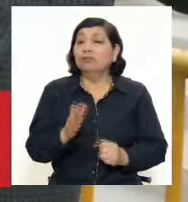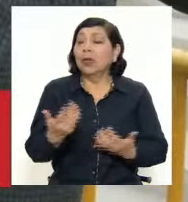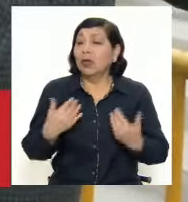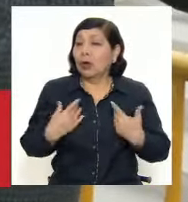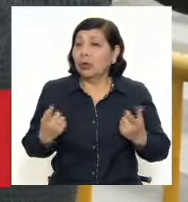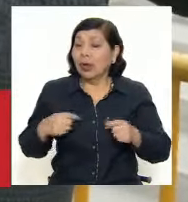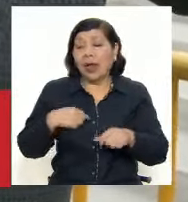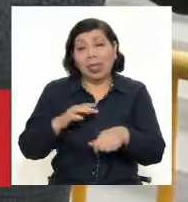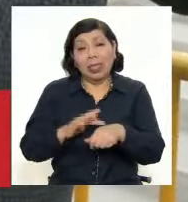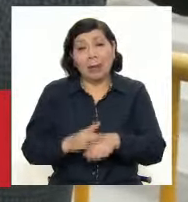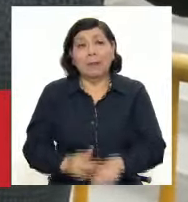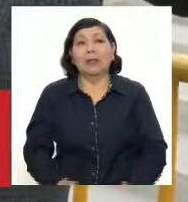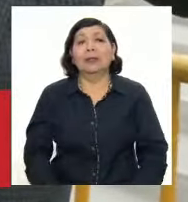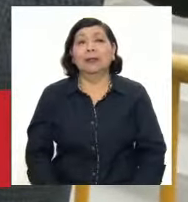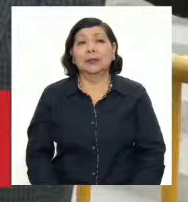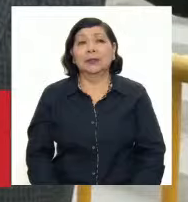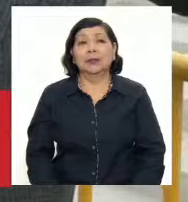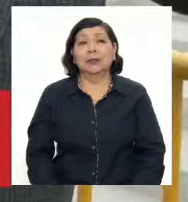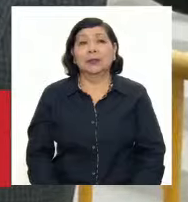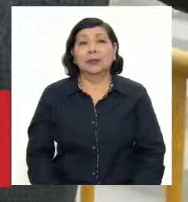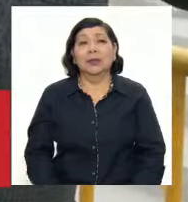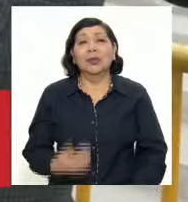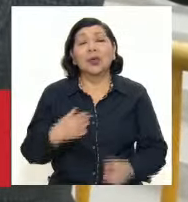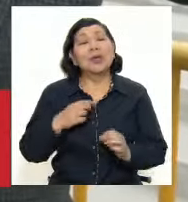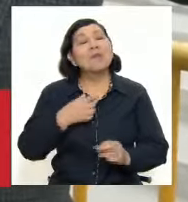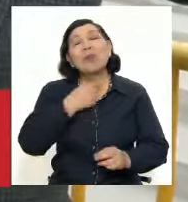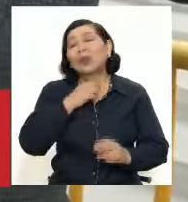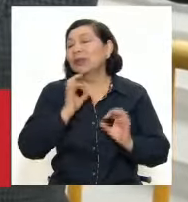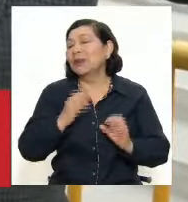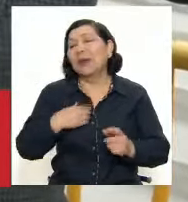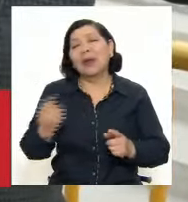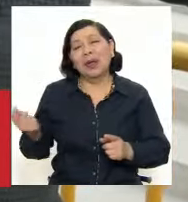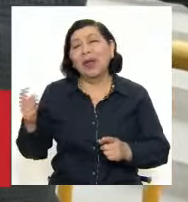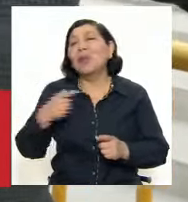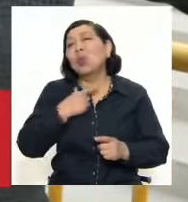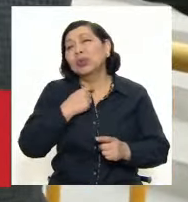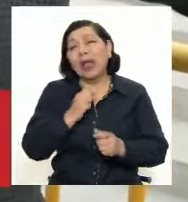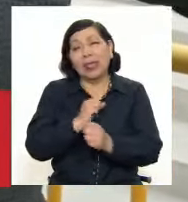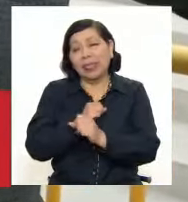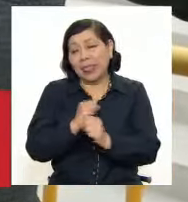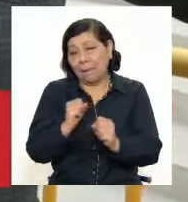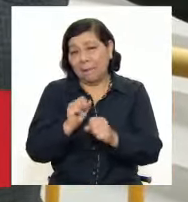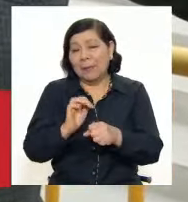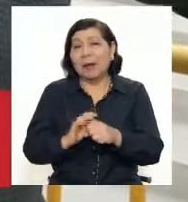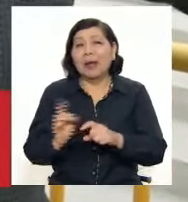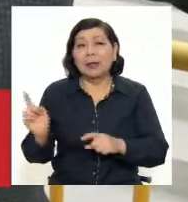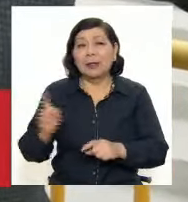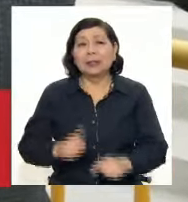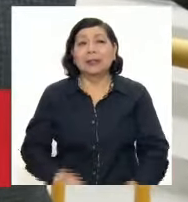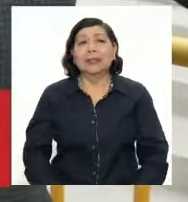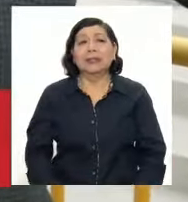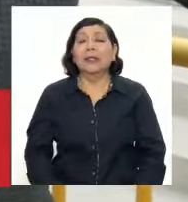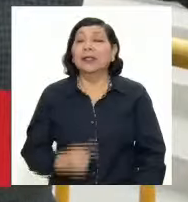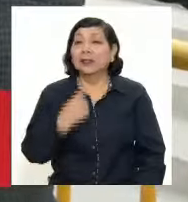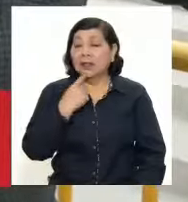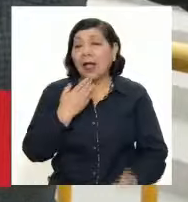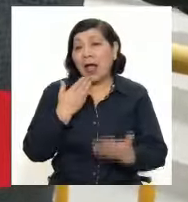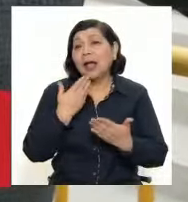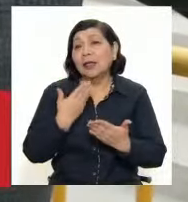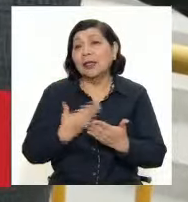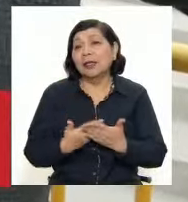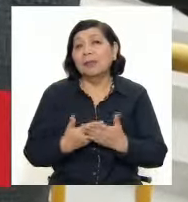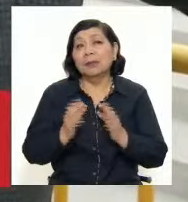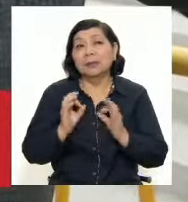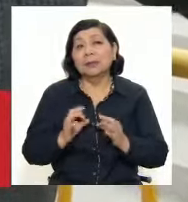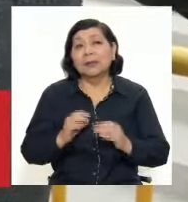aquí temprano, yo soy tempranero, así que era eso, estar presentes y decirle gracias